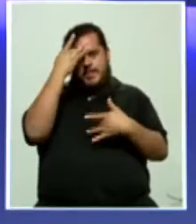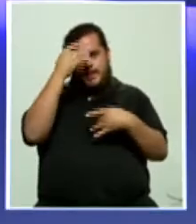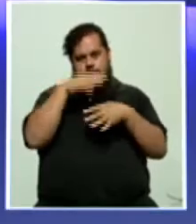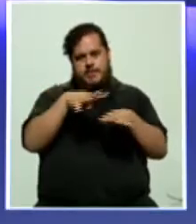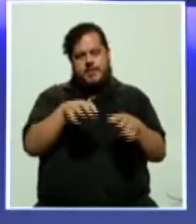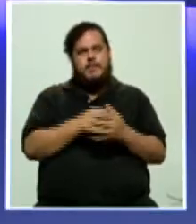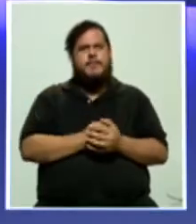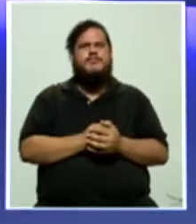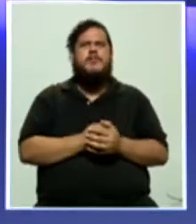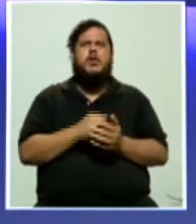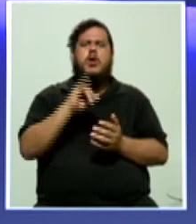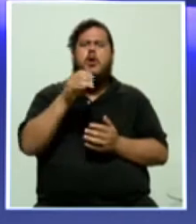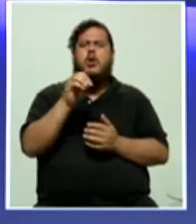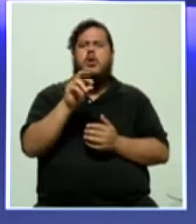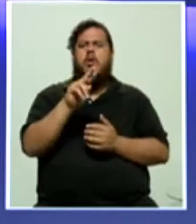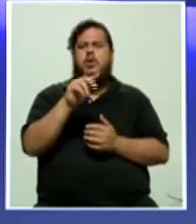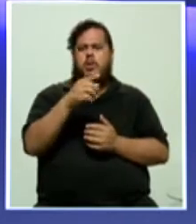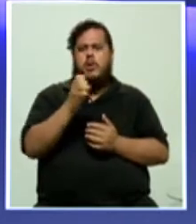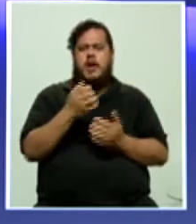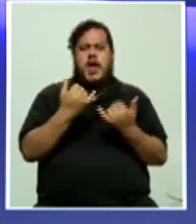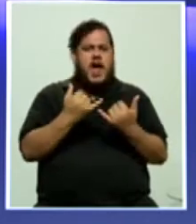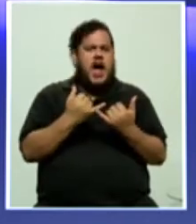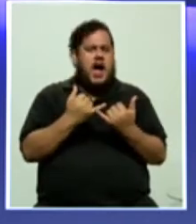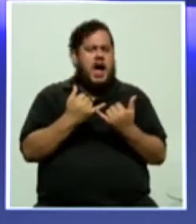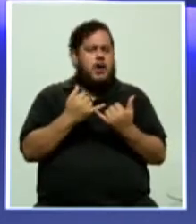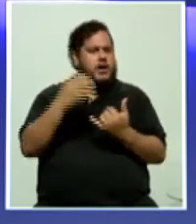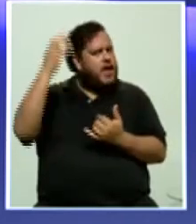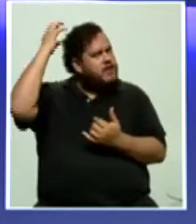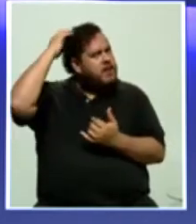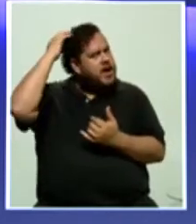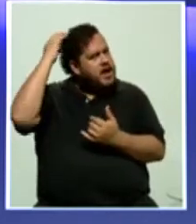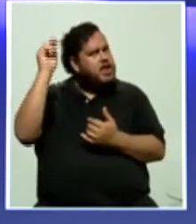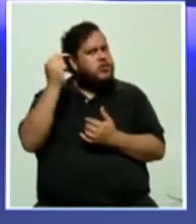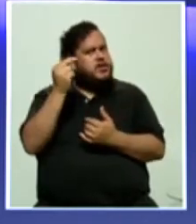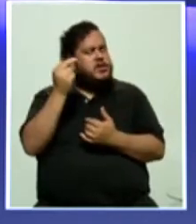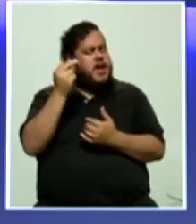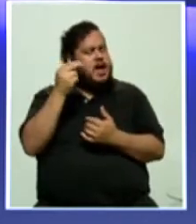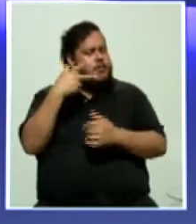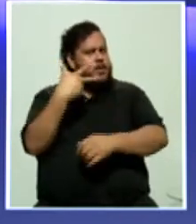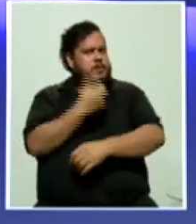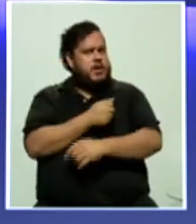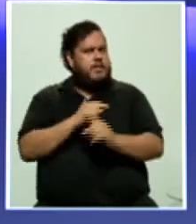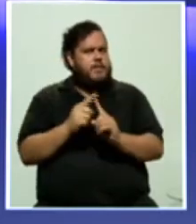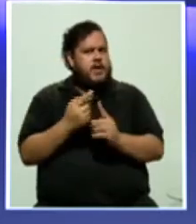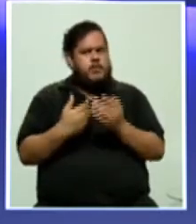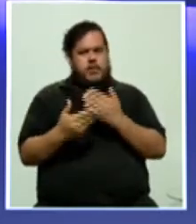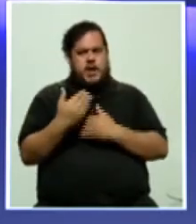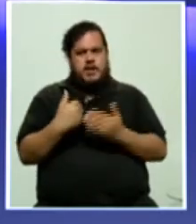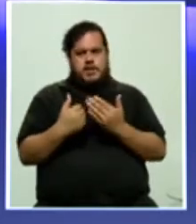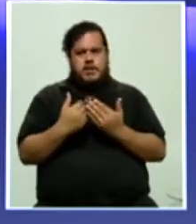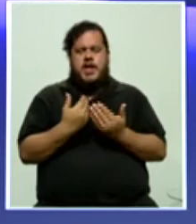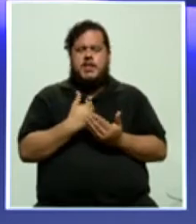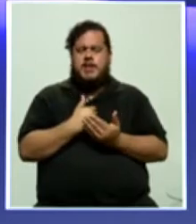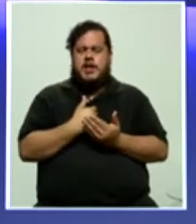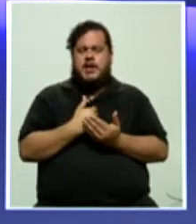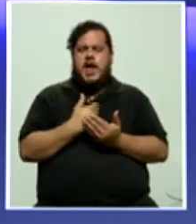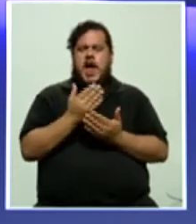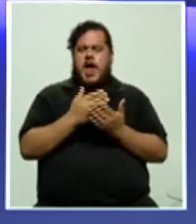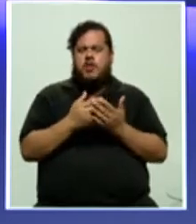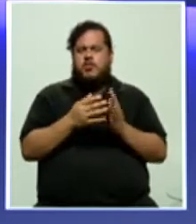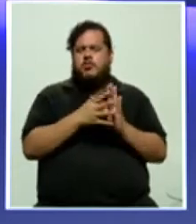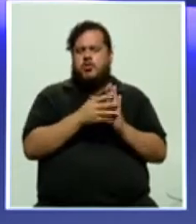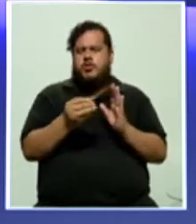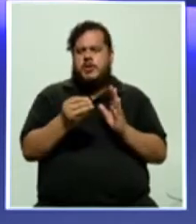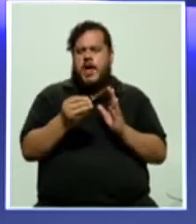Jorge, ahora Israel es noticia por las vacunas, pero hace pocos días lo fue por la elevada cantidad de contagios